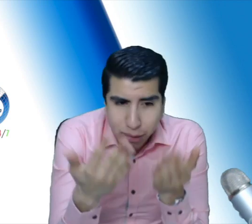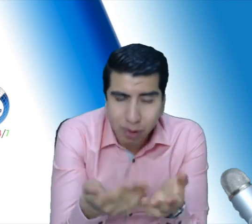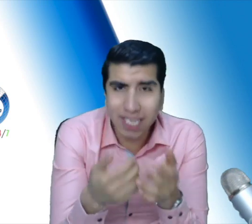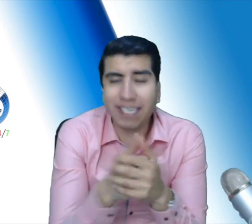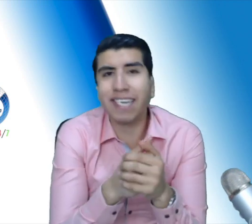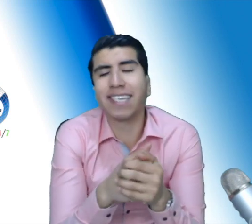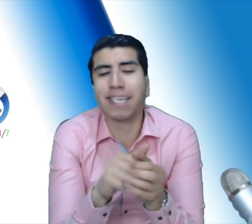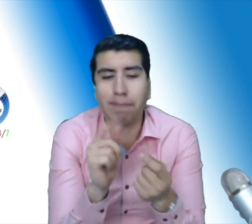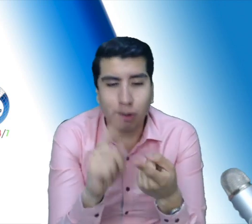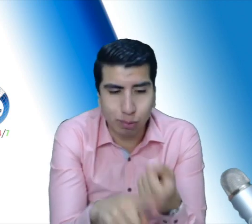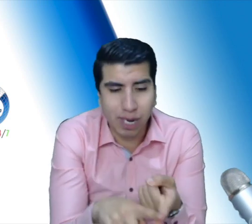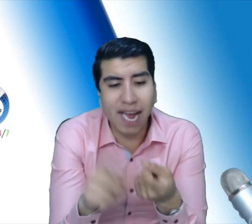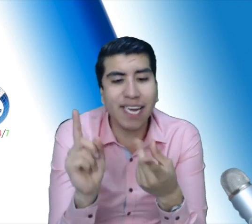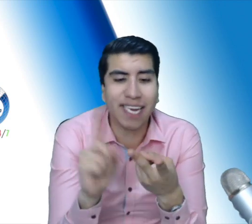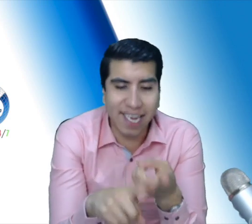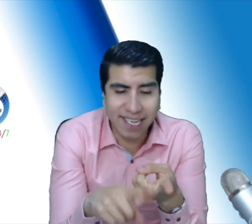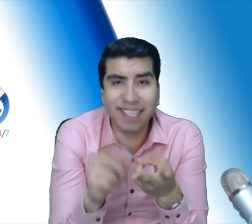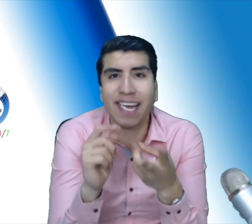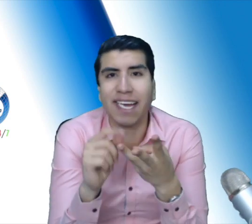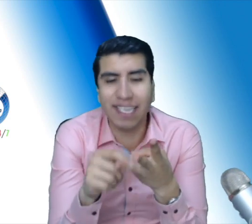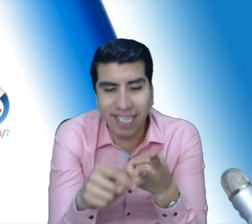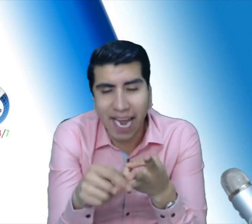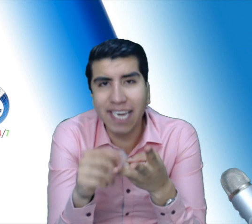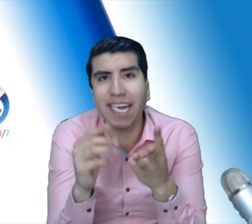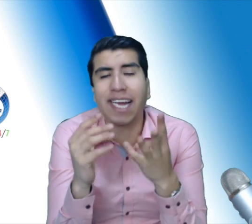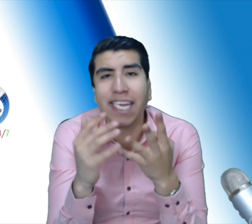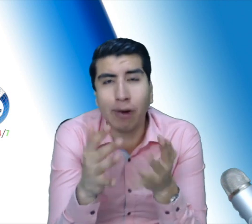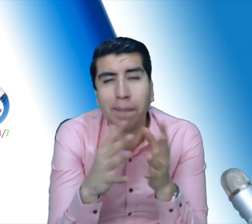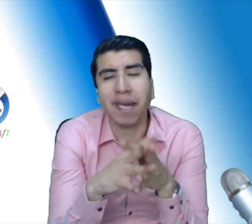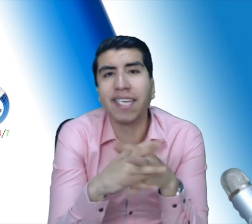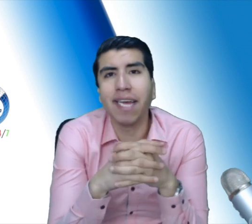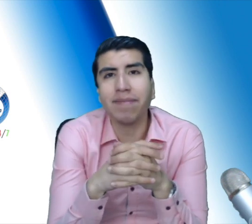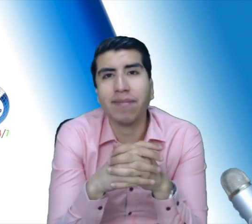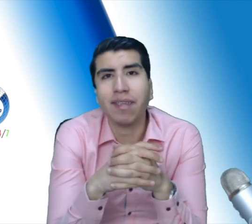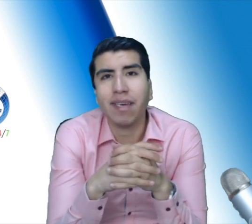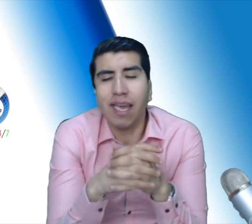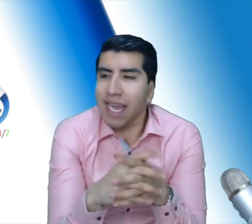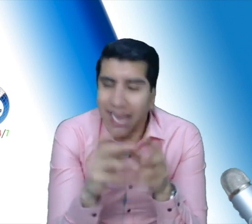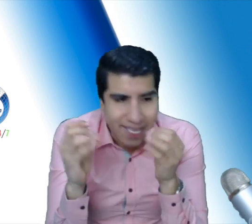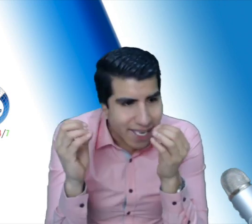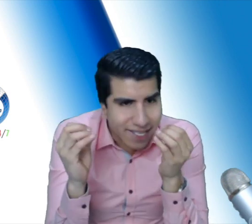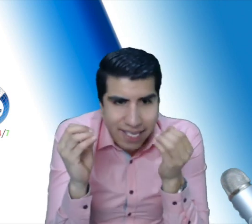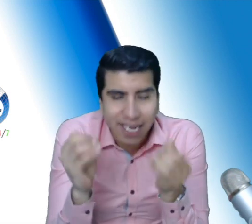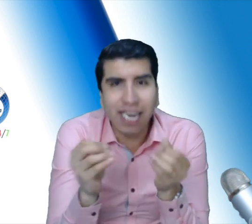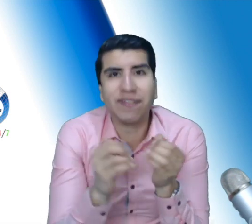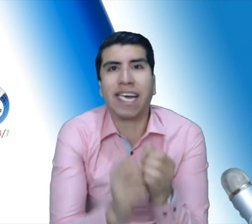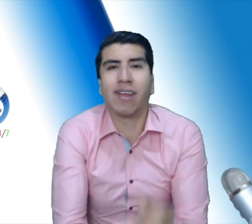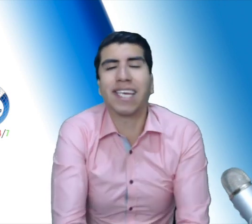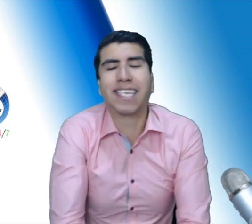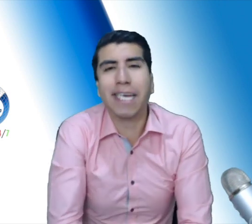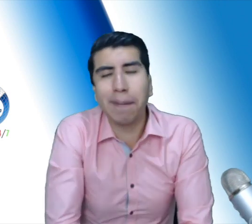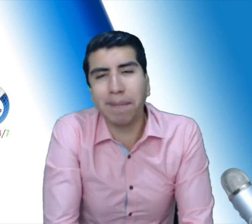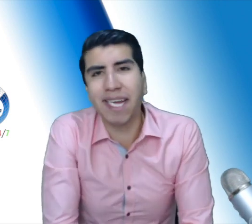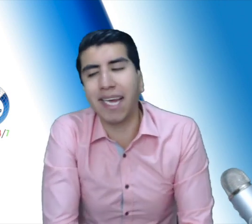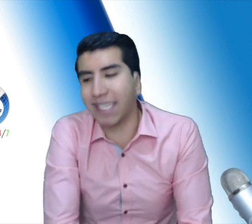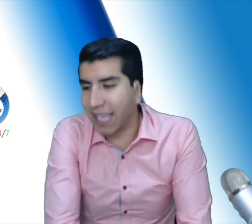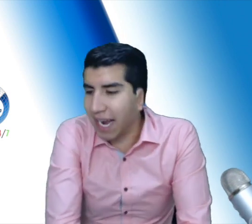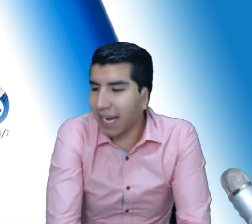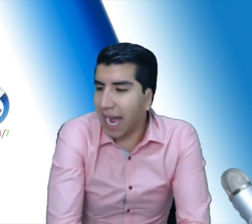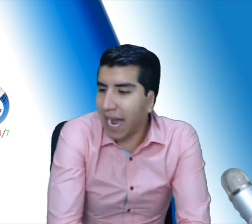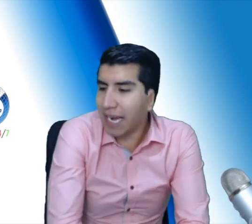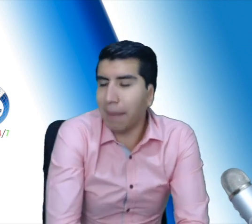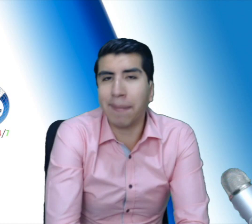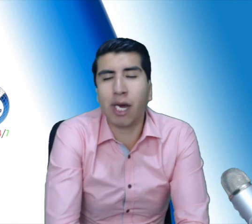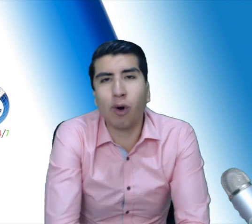¿Cómo provocó las crisis en Portugal, Grecia, Italia y compañía? Esas calificadoras siempre